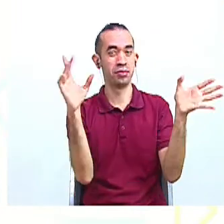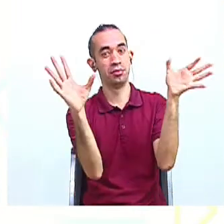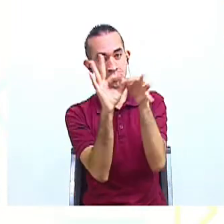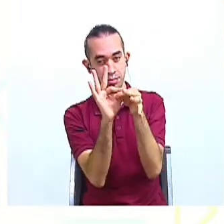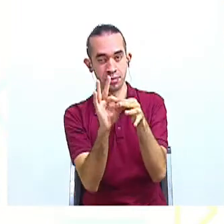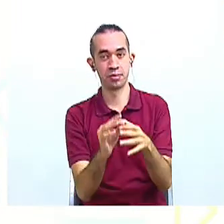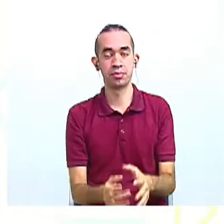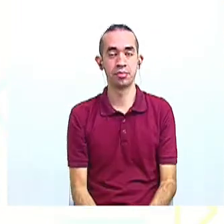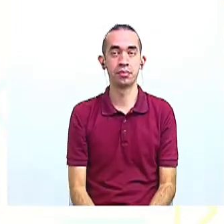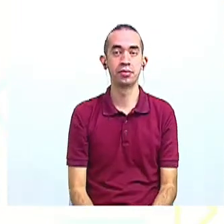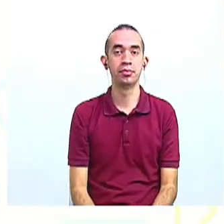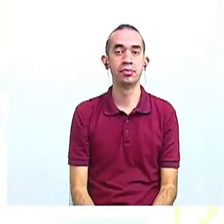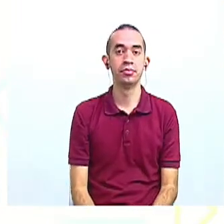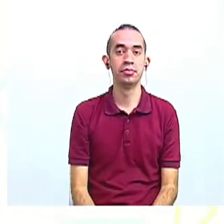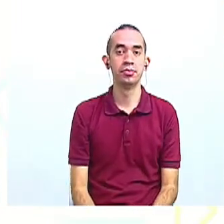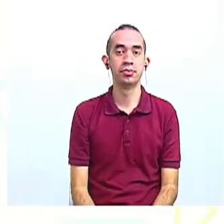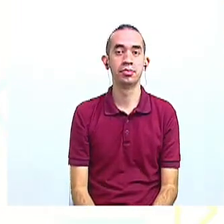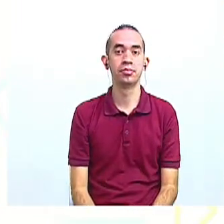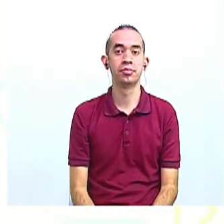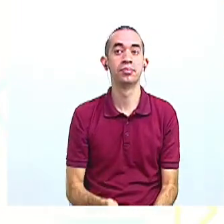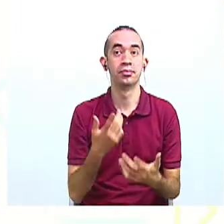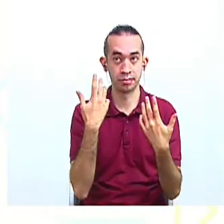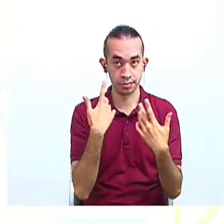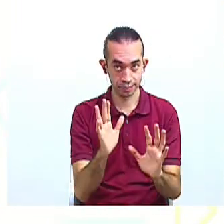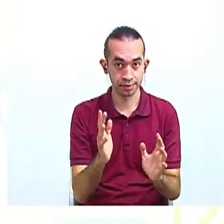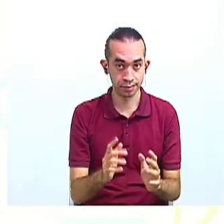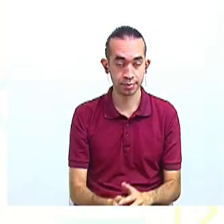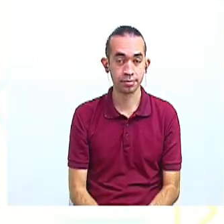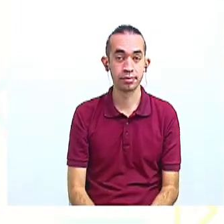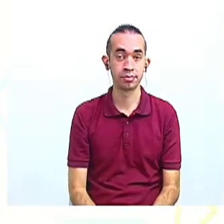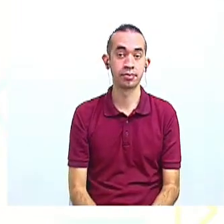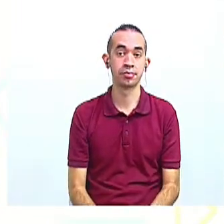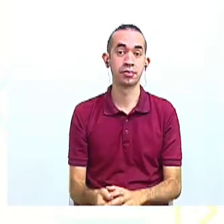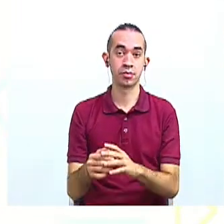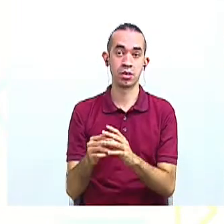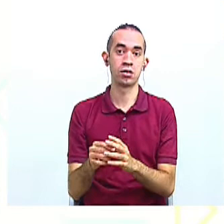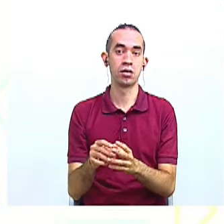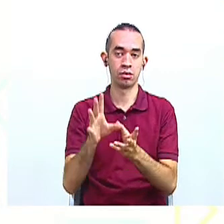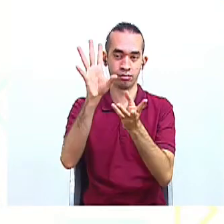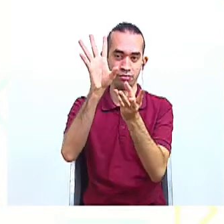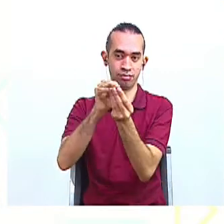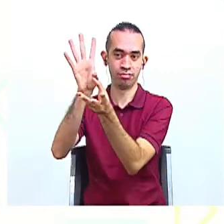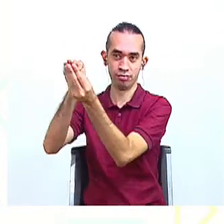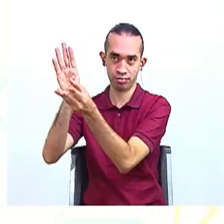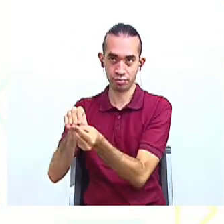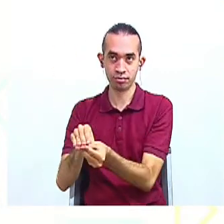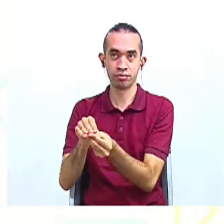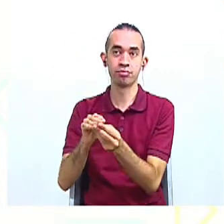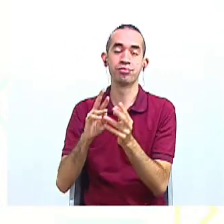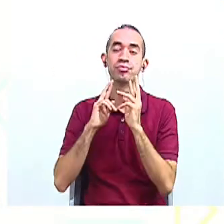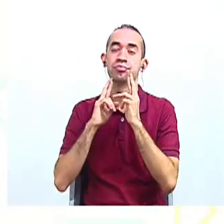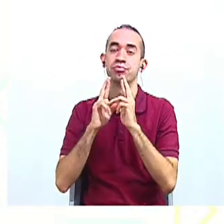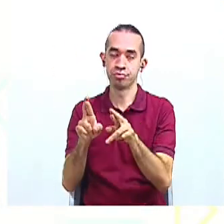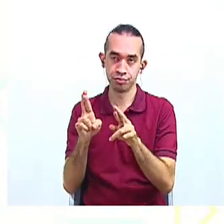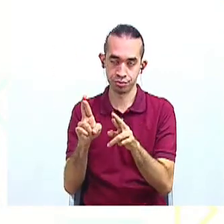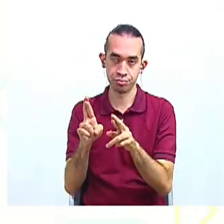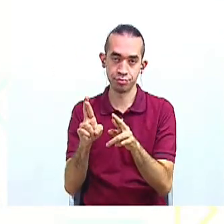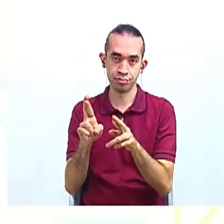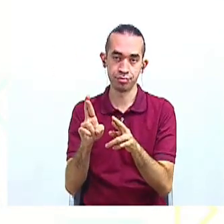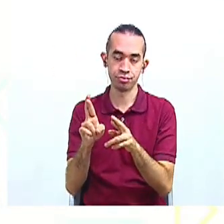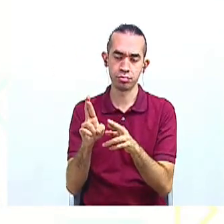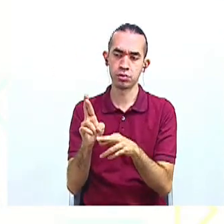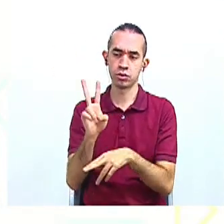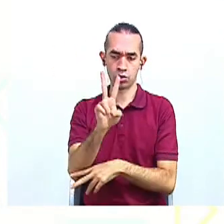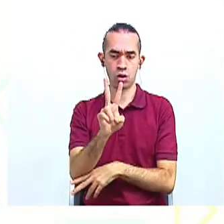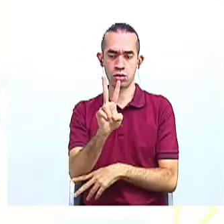del triángulo más pequeño. Y entonces al realizar la operación y obtener el